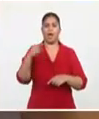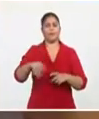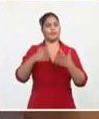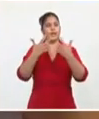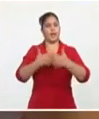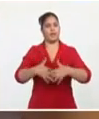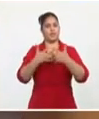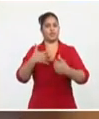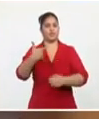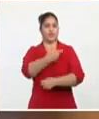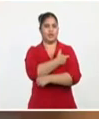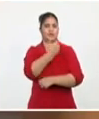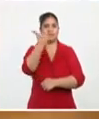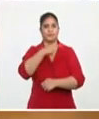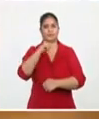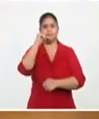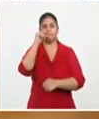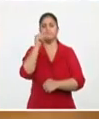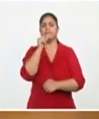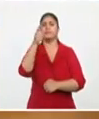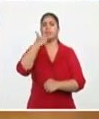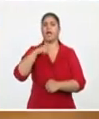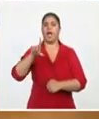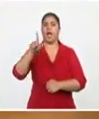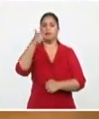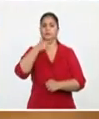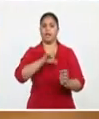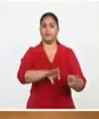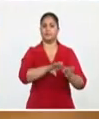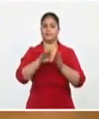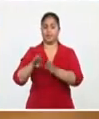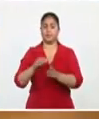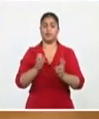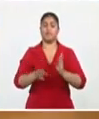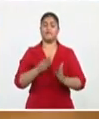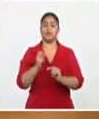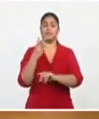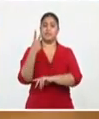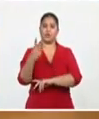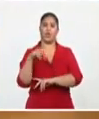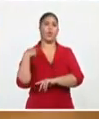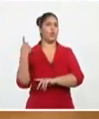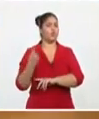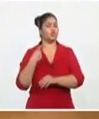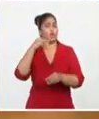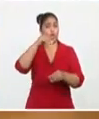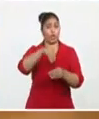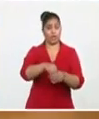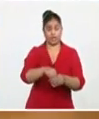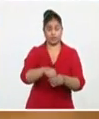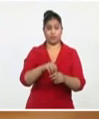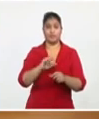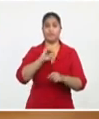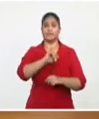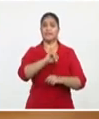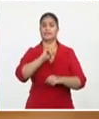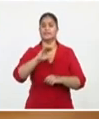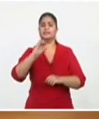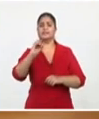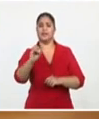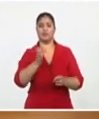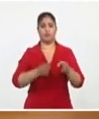Abdala. Luego de esta primera fase, en la fase 2, nosotros también incluimos 660